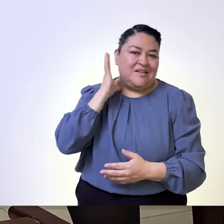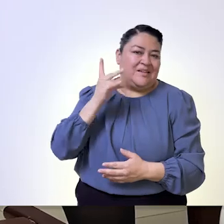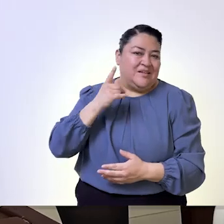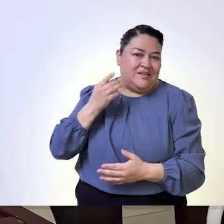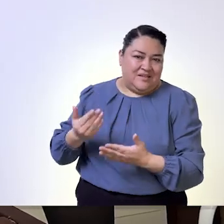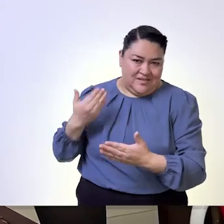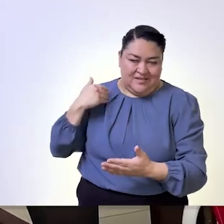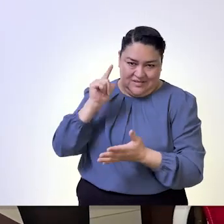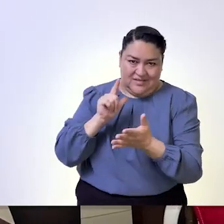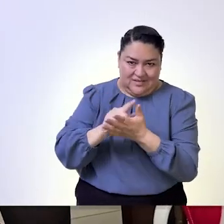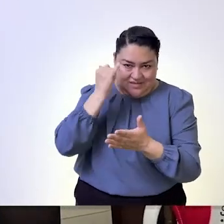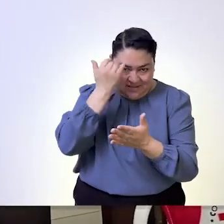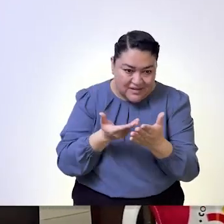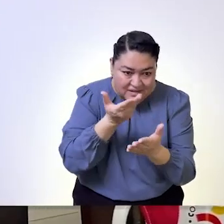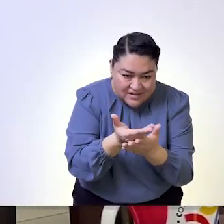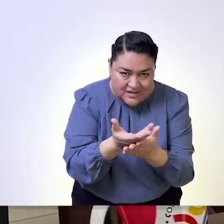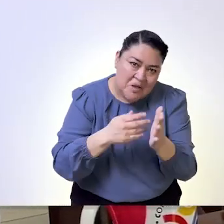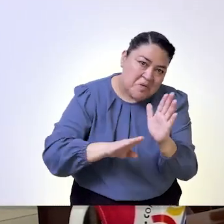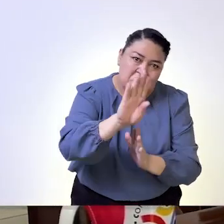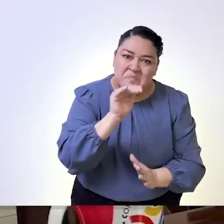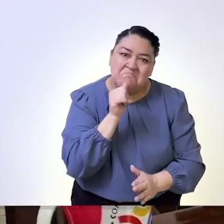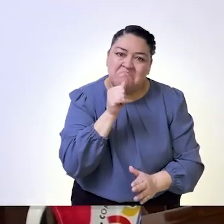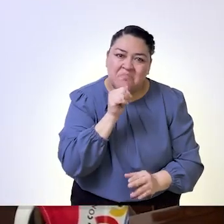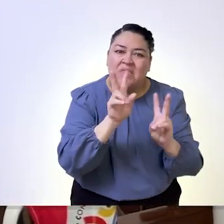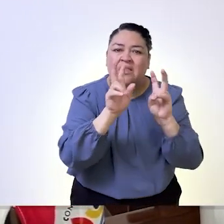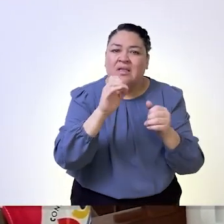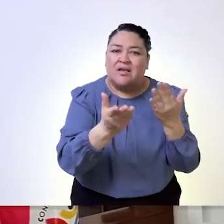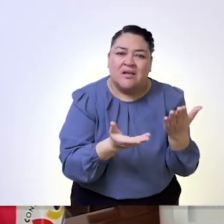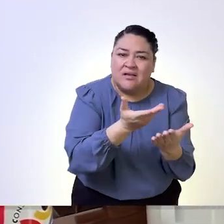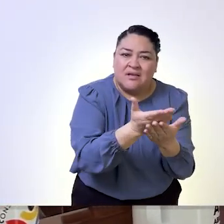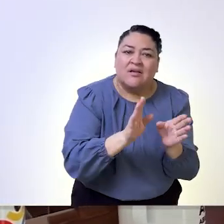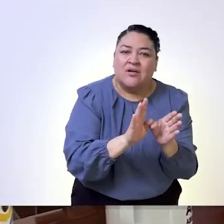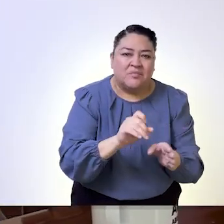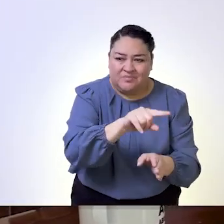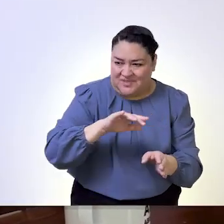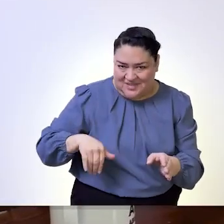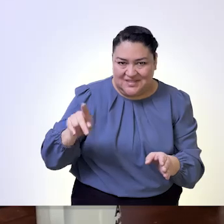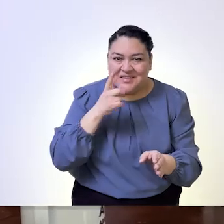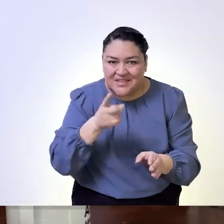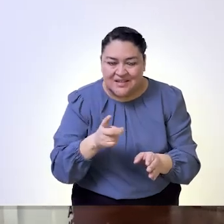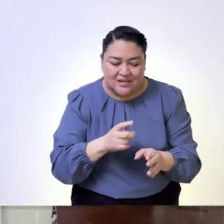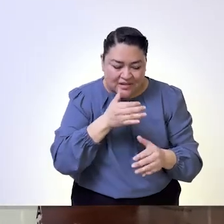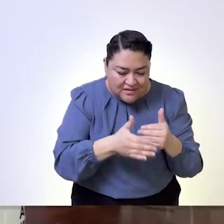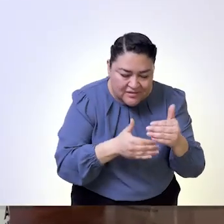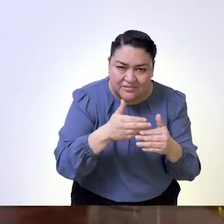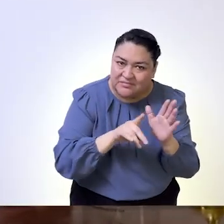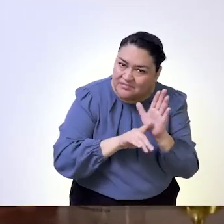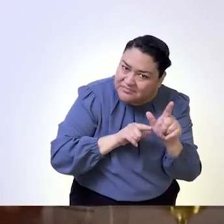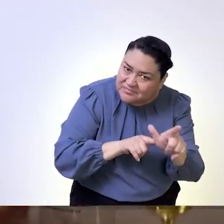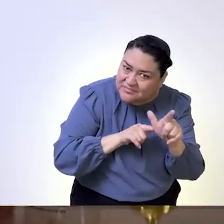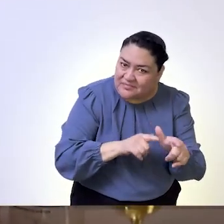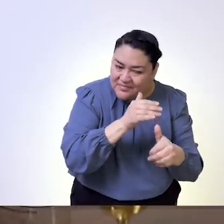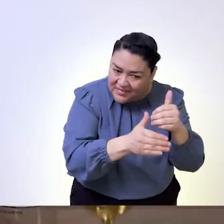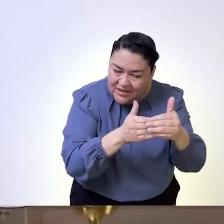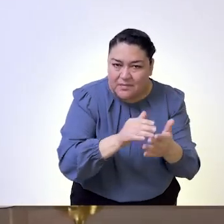legislatura pasada hubo una iniciativa muy importante que no prosperó, pero que tenía que ver con retomar esto que comentábamos de los